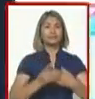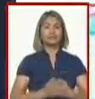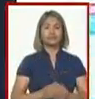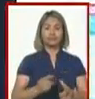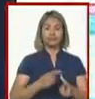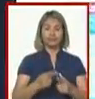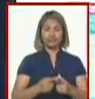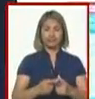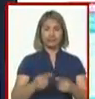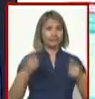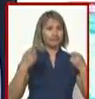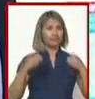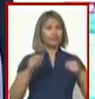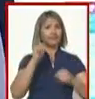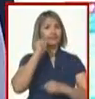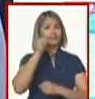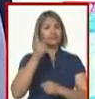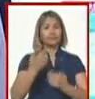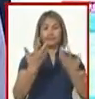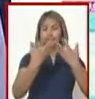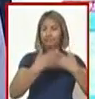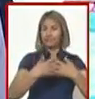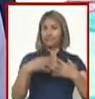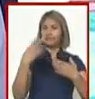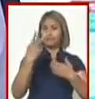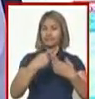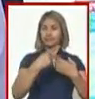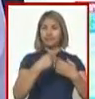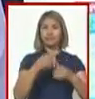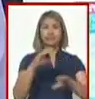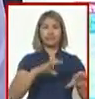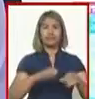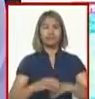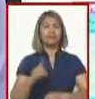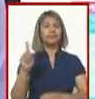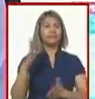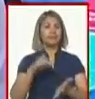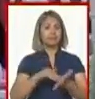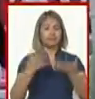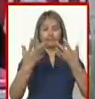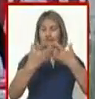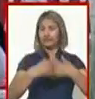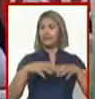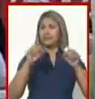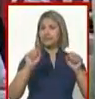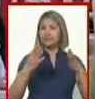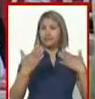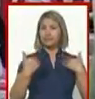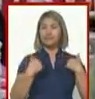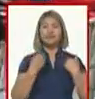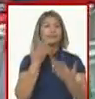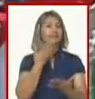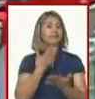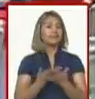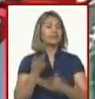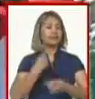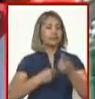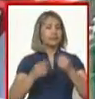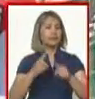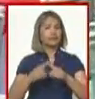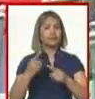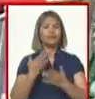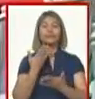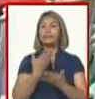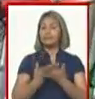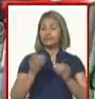Entonces, la intención del día de mañana es que las empresas que están participando en este evento, que son más de 1,000 empresas, puedan tener buenos negocios, puedan alcanzar